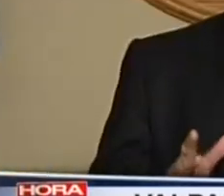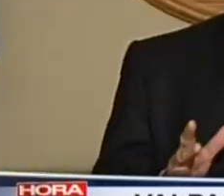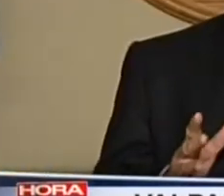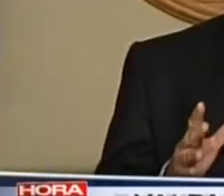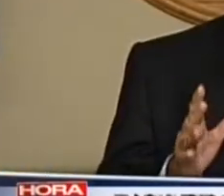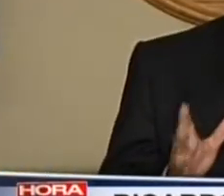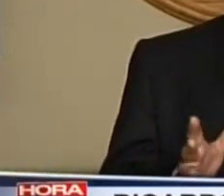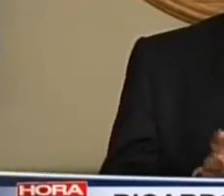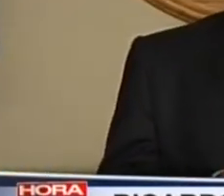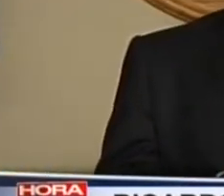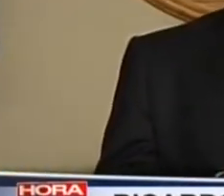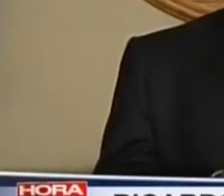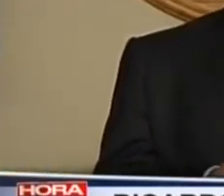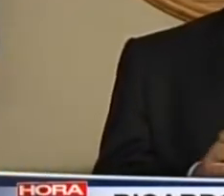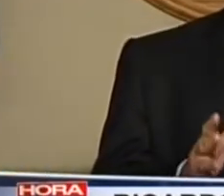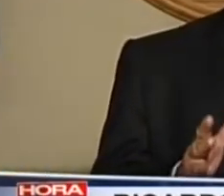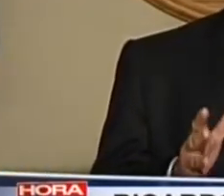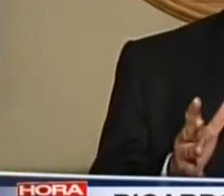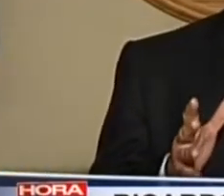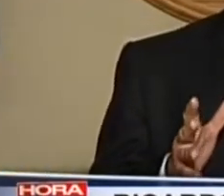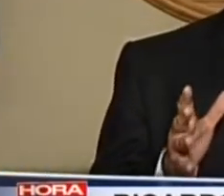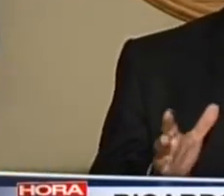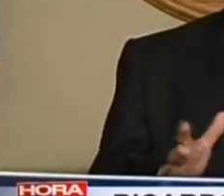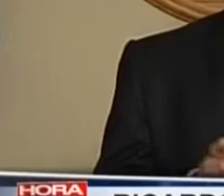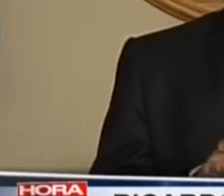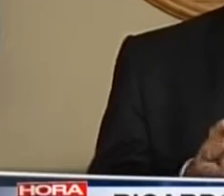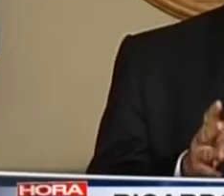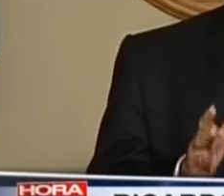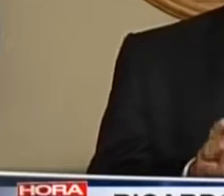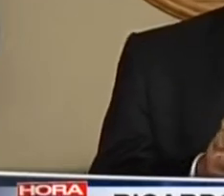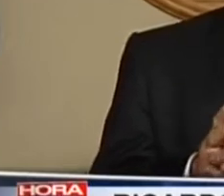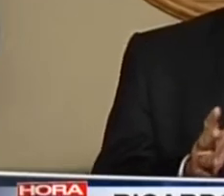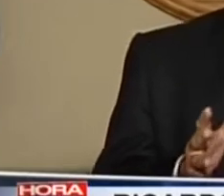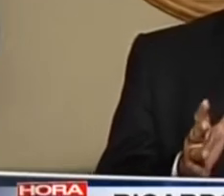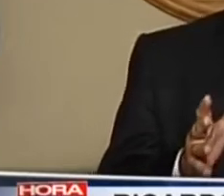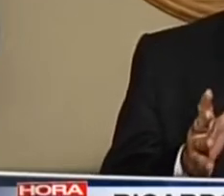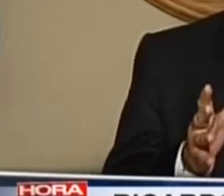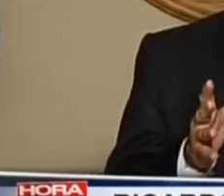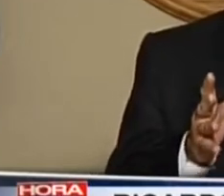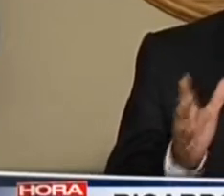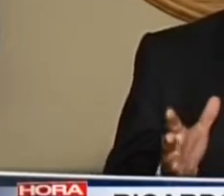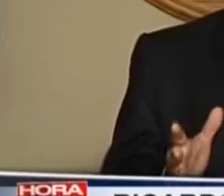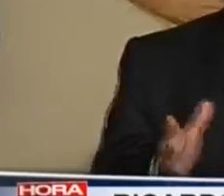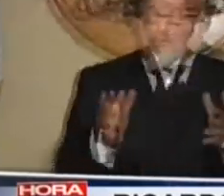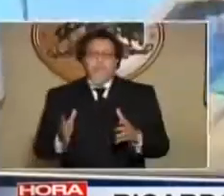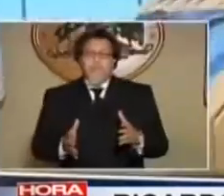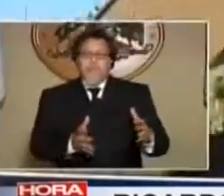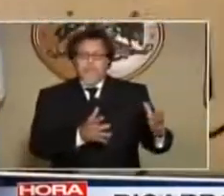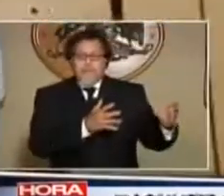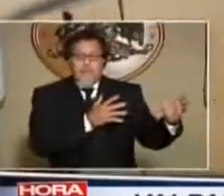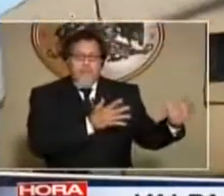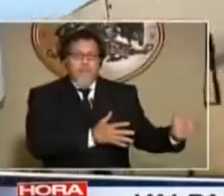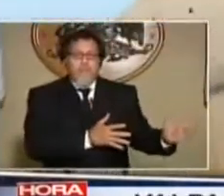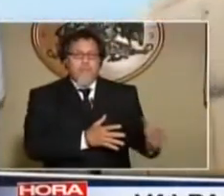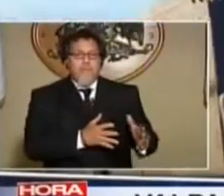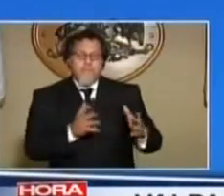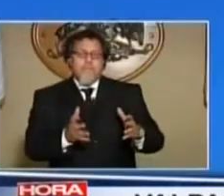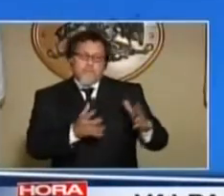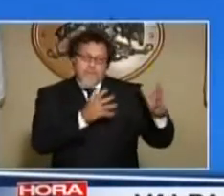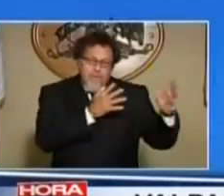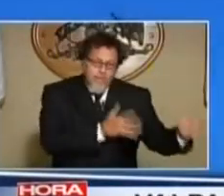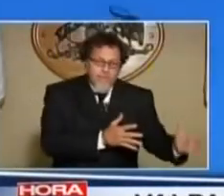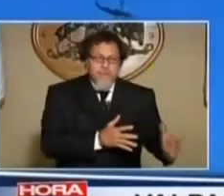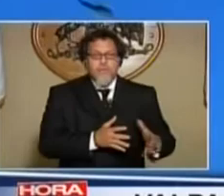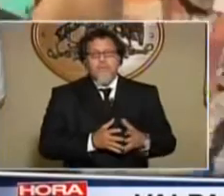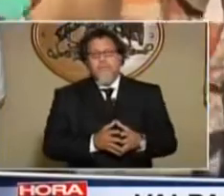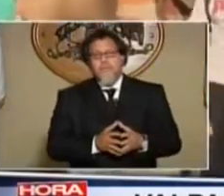Lo primero que para zanjar esta discusión es bueno tener un diagnóstico claro, y todavía no está realizado, porque no se podía, porque se estaba combatiendo